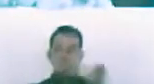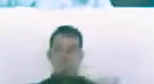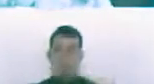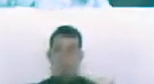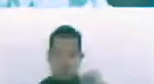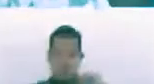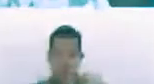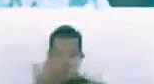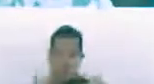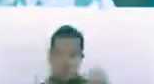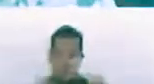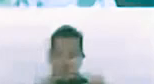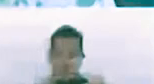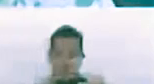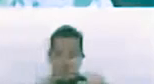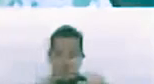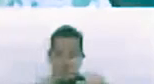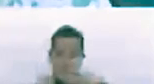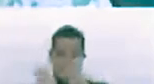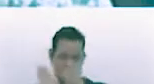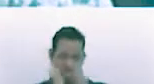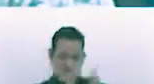leyes llenas de burocracia.